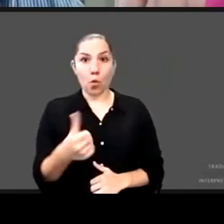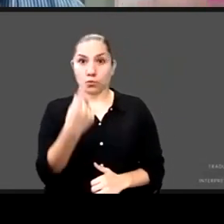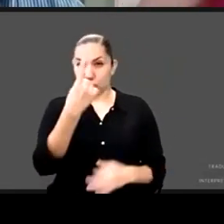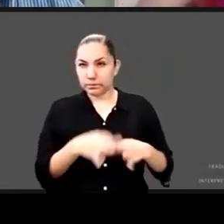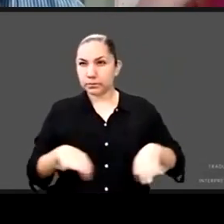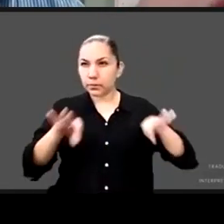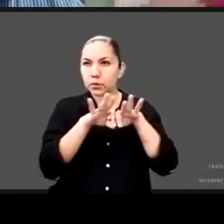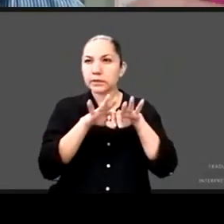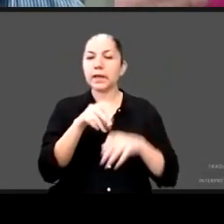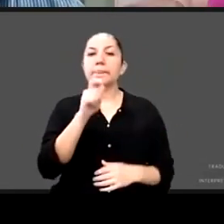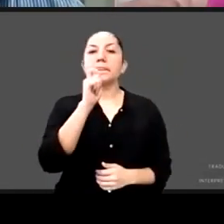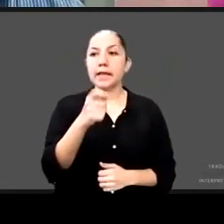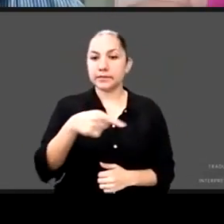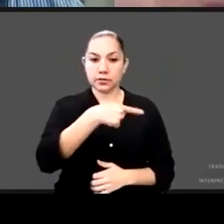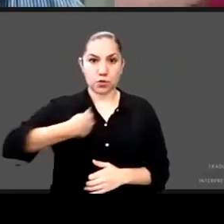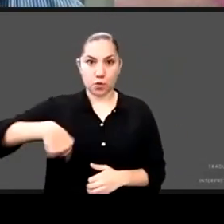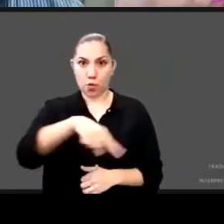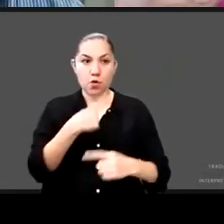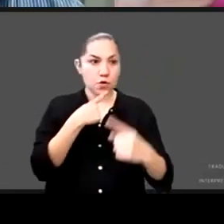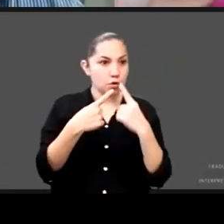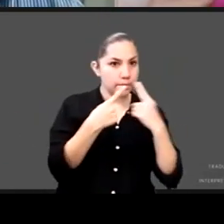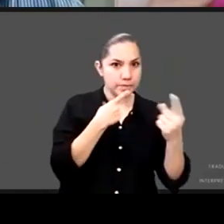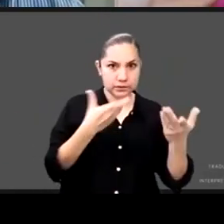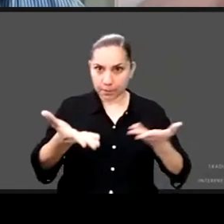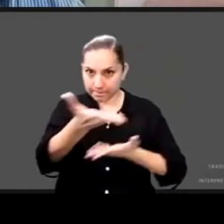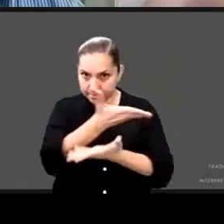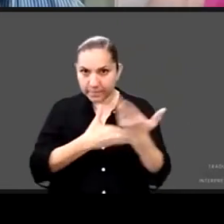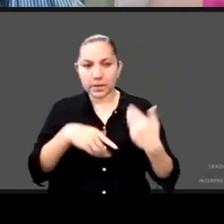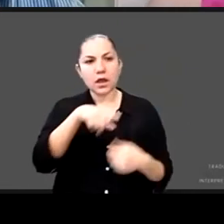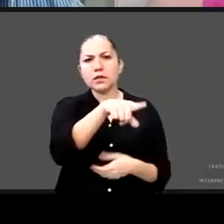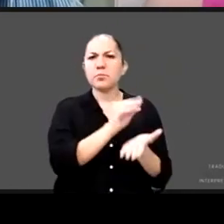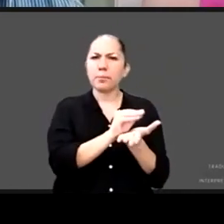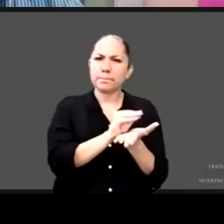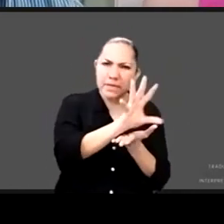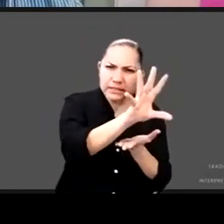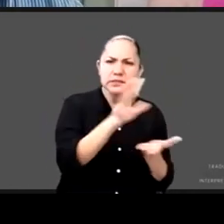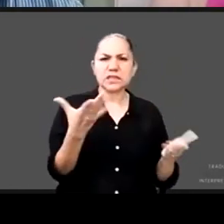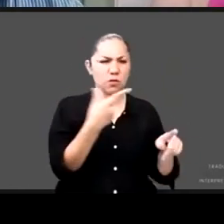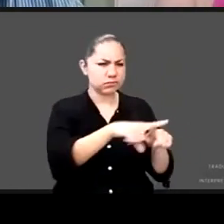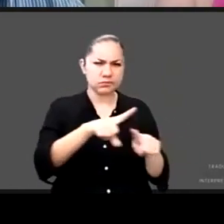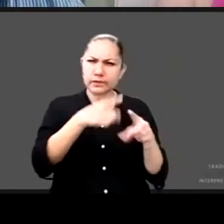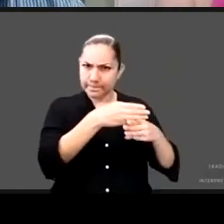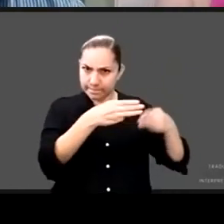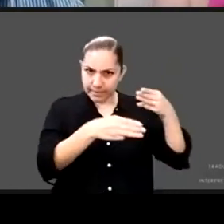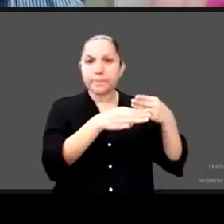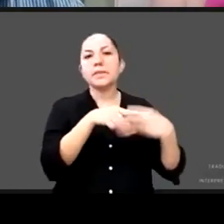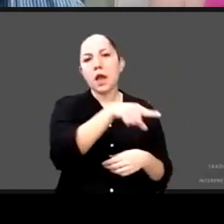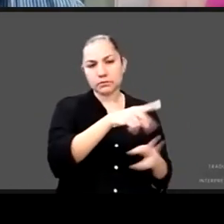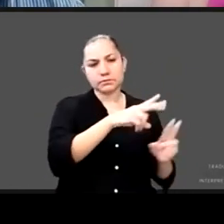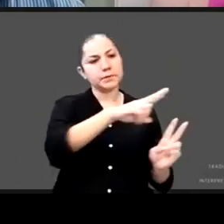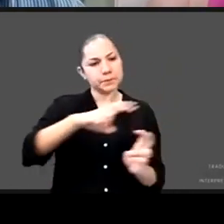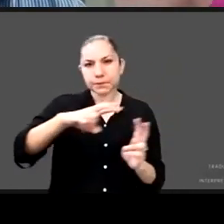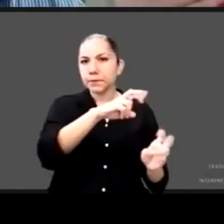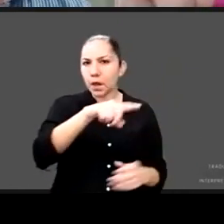pensados estos conversatorios para que los materiales que se presenten podamos tener la facilidad de tener el